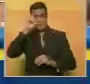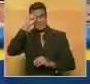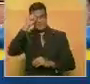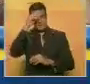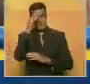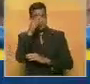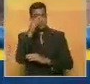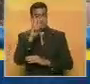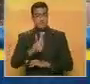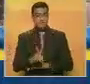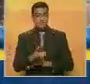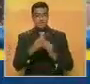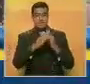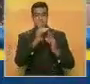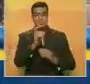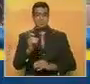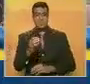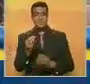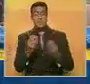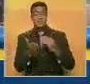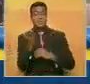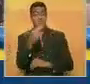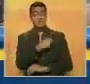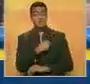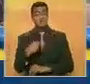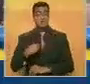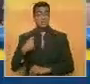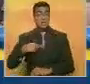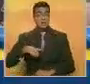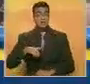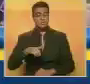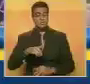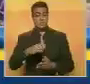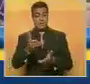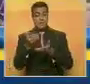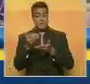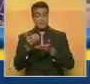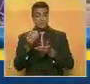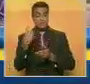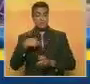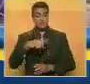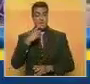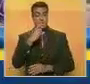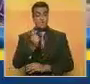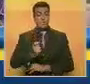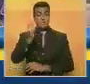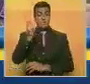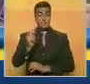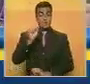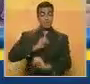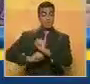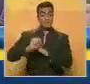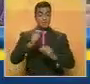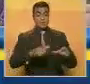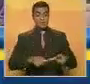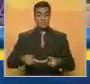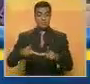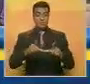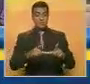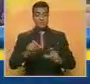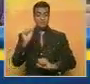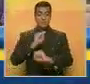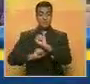futuro del país y su gente es fundamental que nosotros tengamos liderazgo que tengamos diputados que defiendan las regiones que